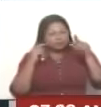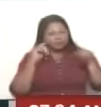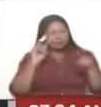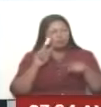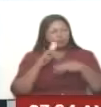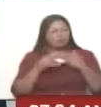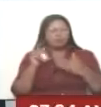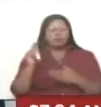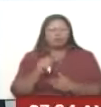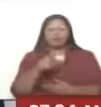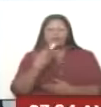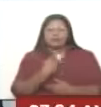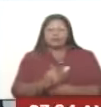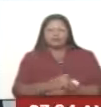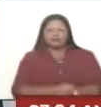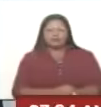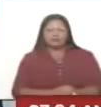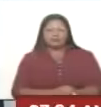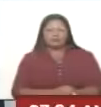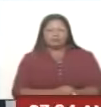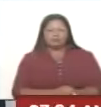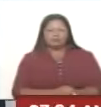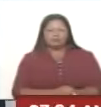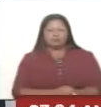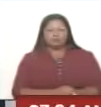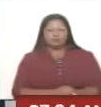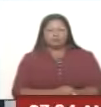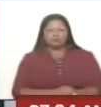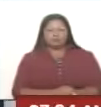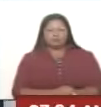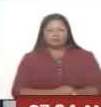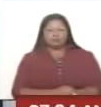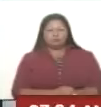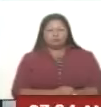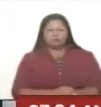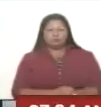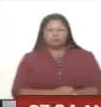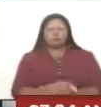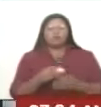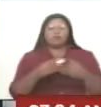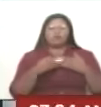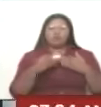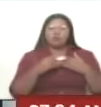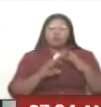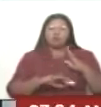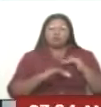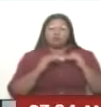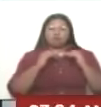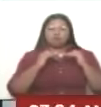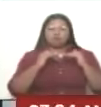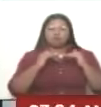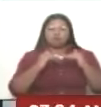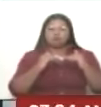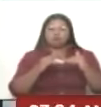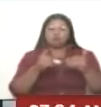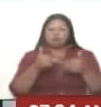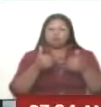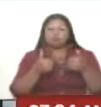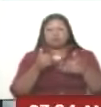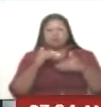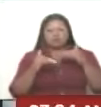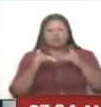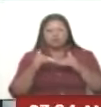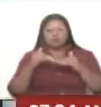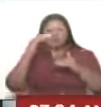el mes de diciembre, que el precio de la divisa norteamericana mantuvo una banda prácticamente estable,